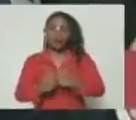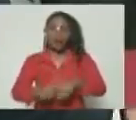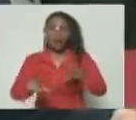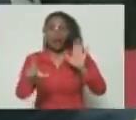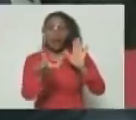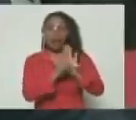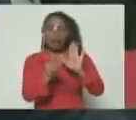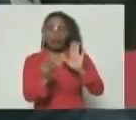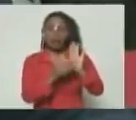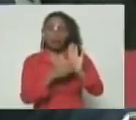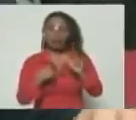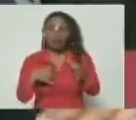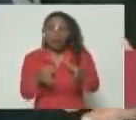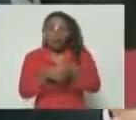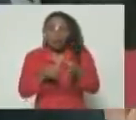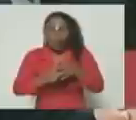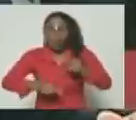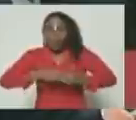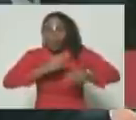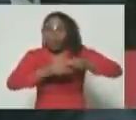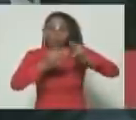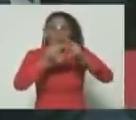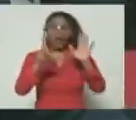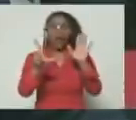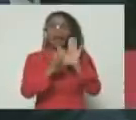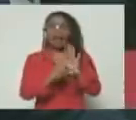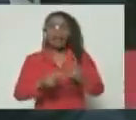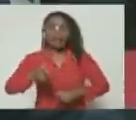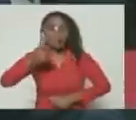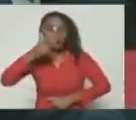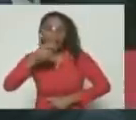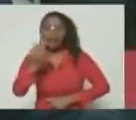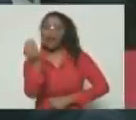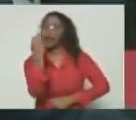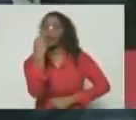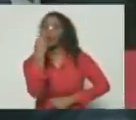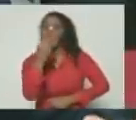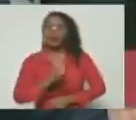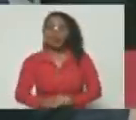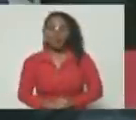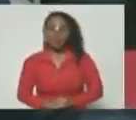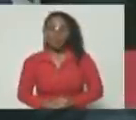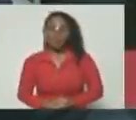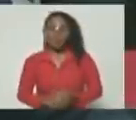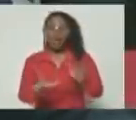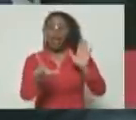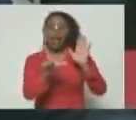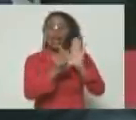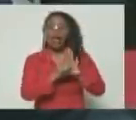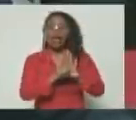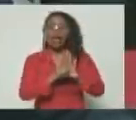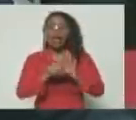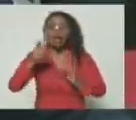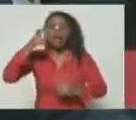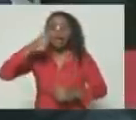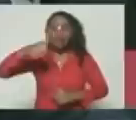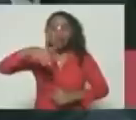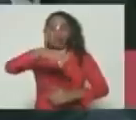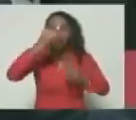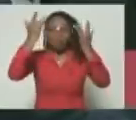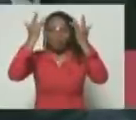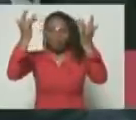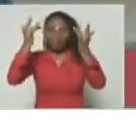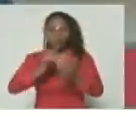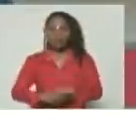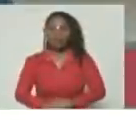marco del sector construcción, la ley de seguridad agroalimentaria, la ley de ciudades inteligentes. Disculpa,